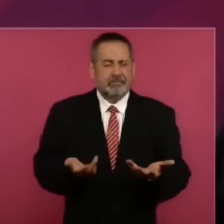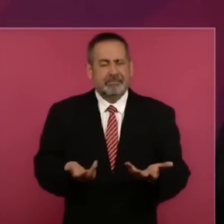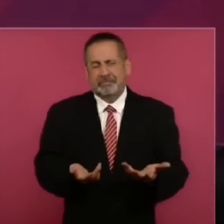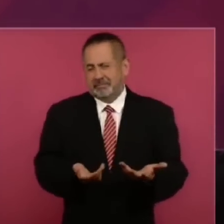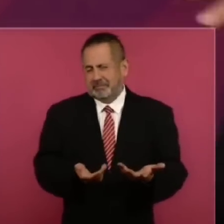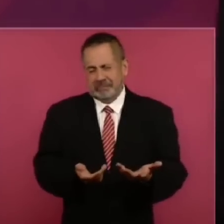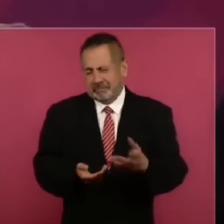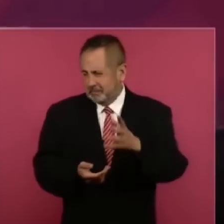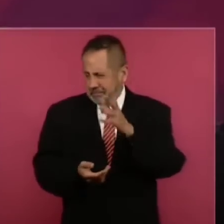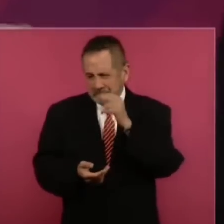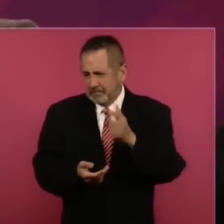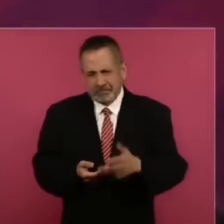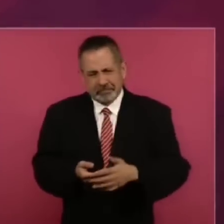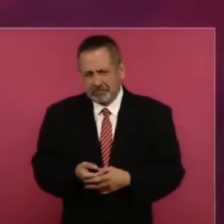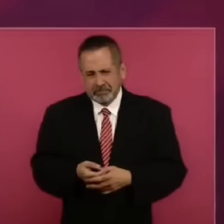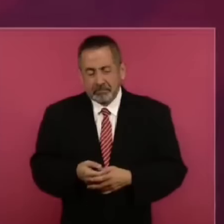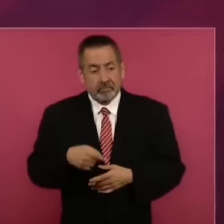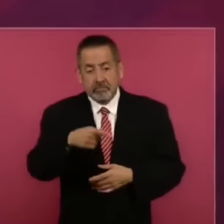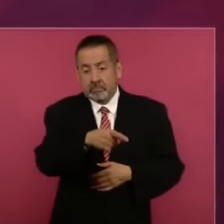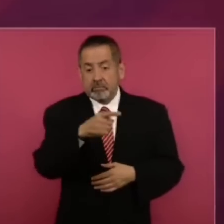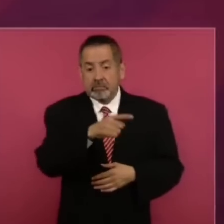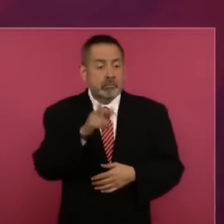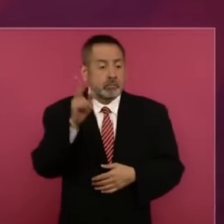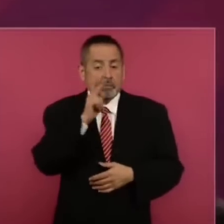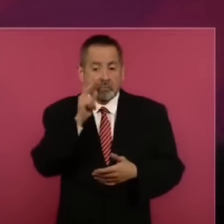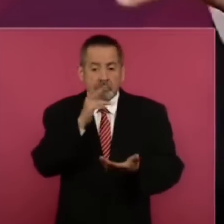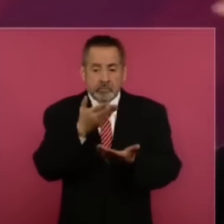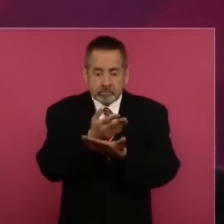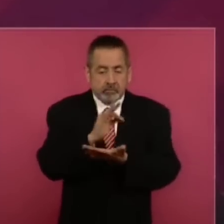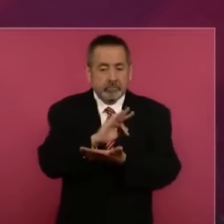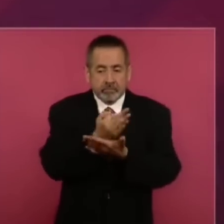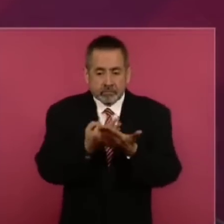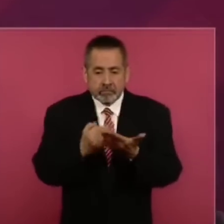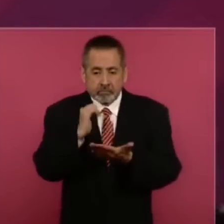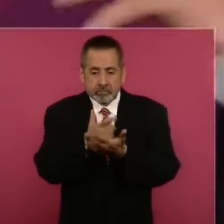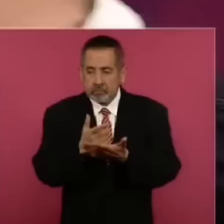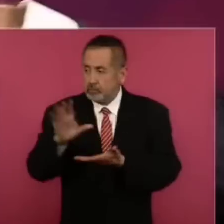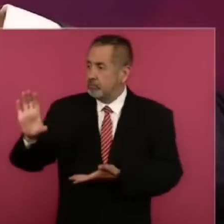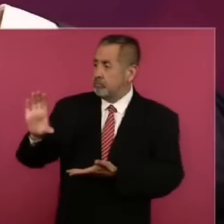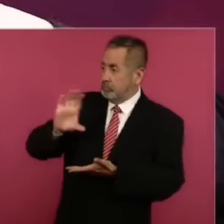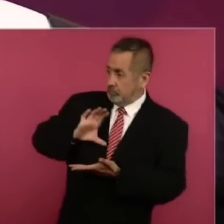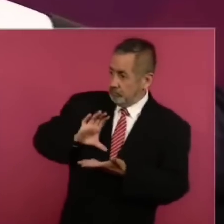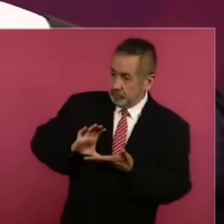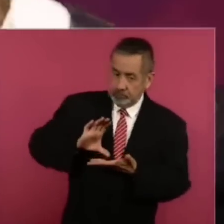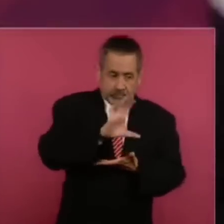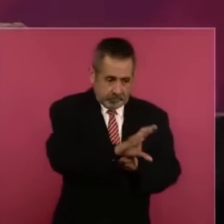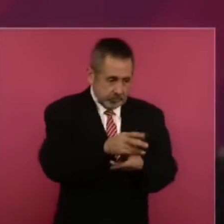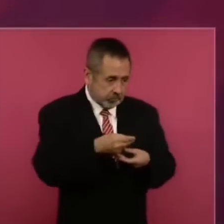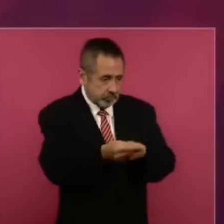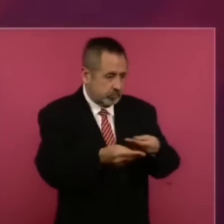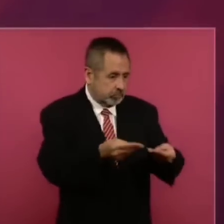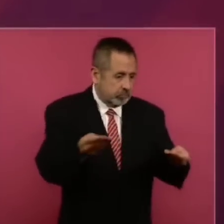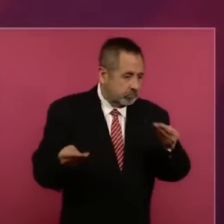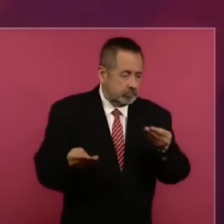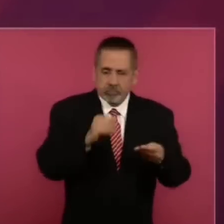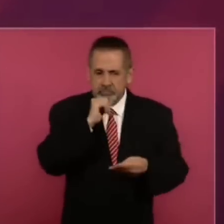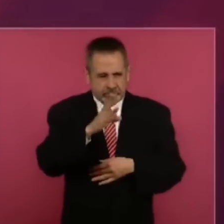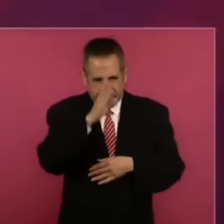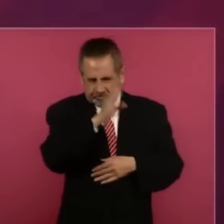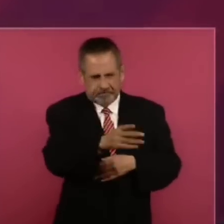no se comprueba nada Mejor dicho no se licita